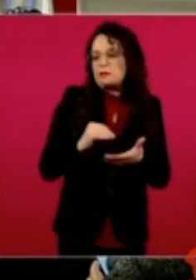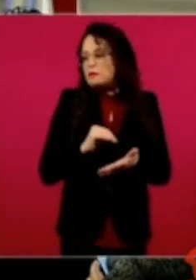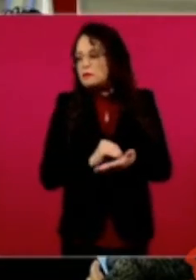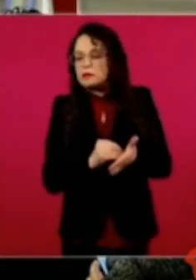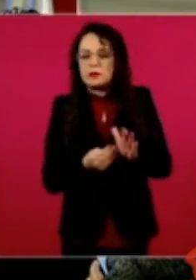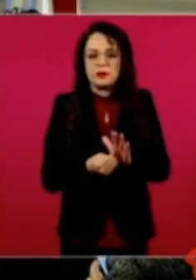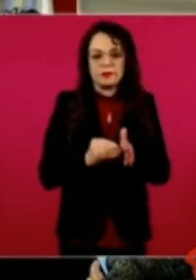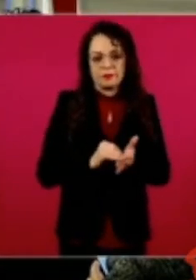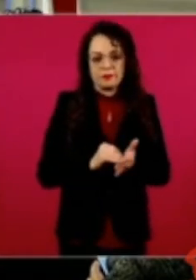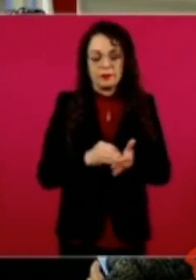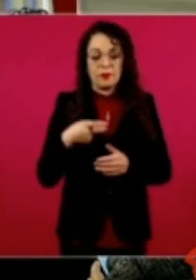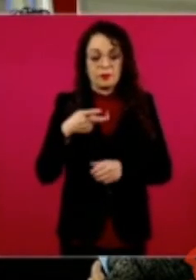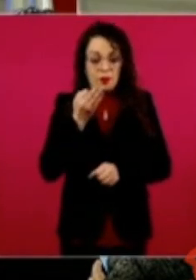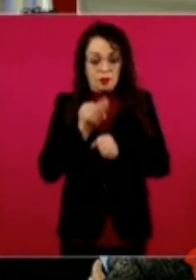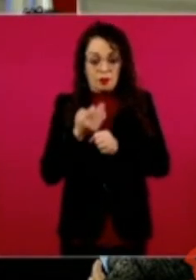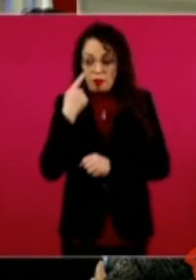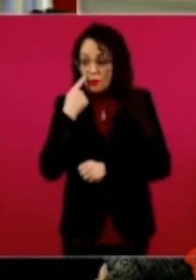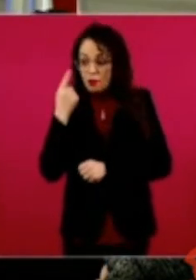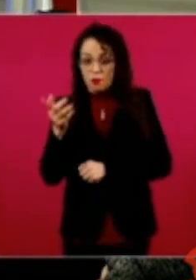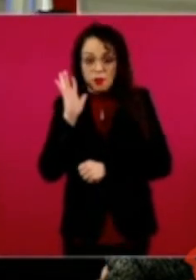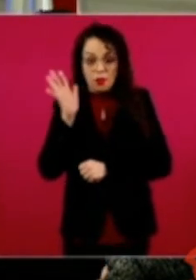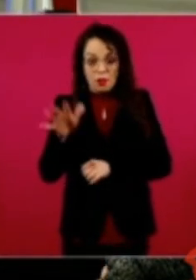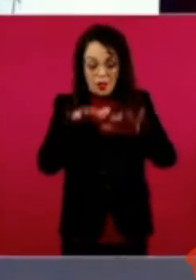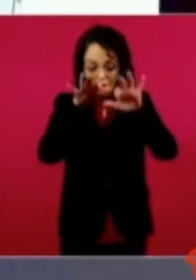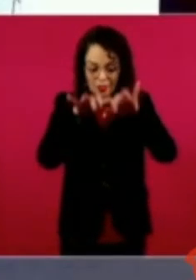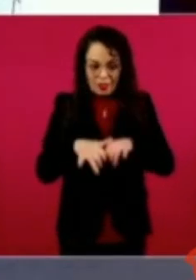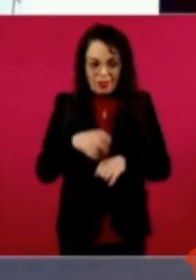Distritos electorales,